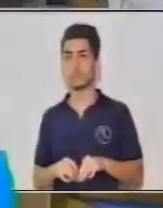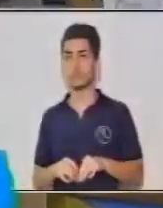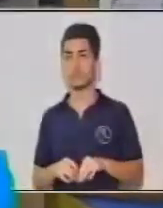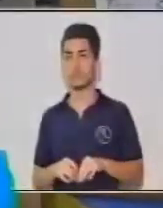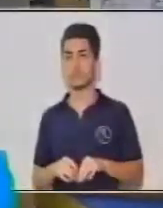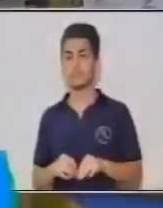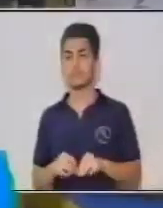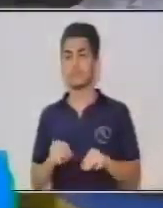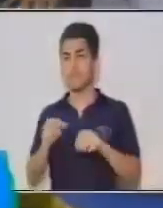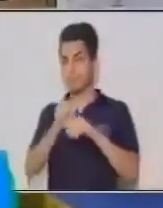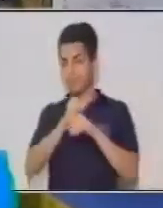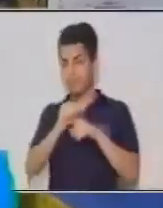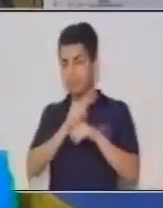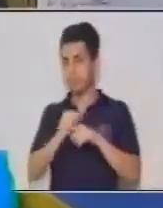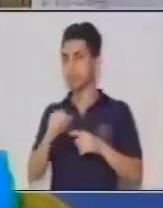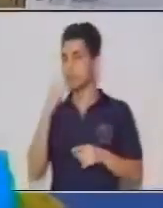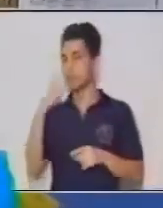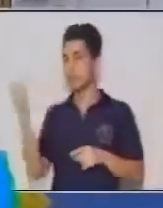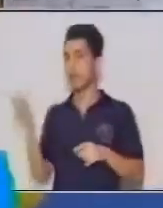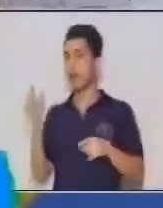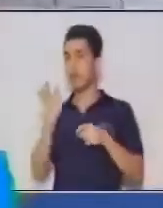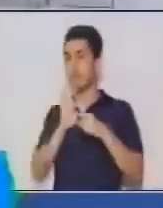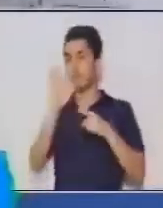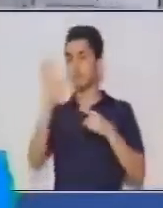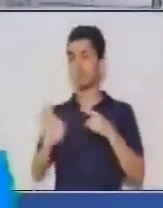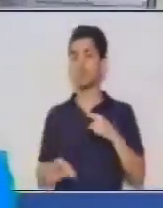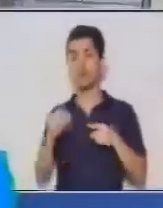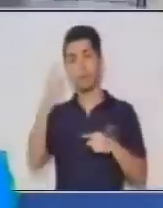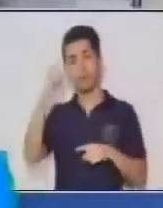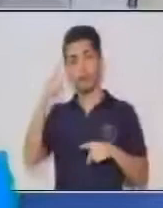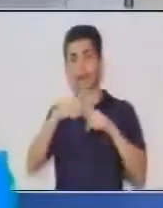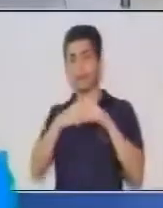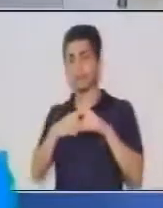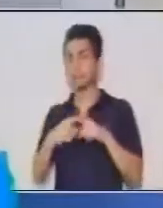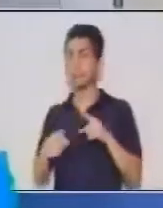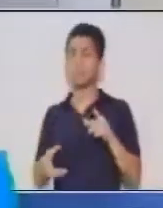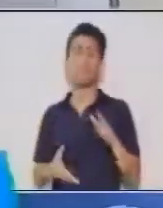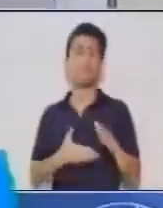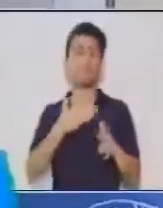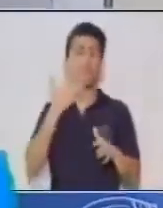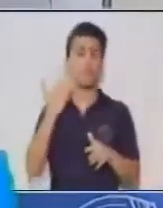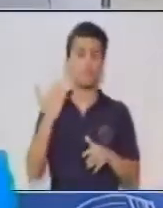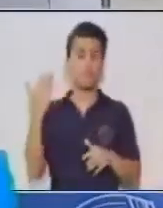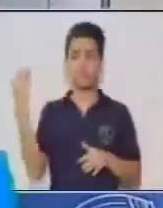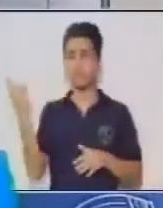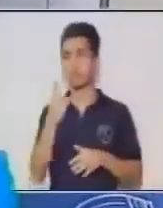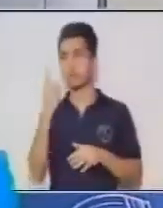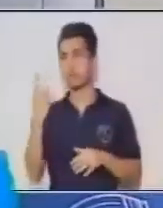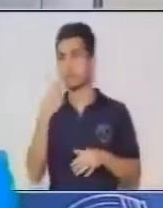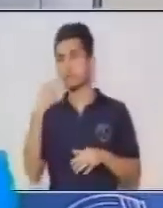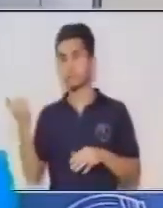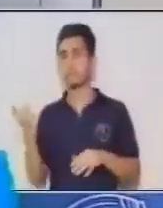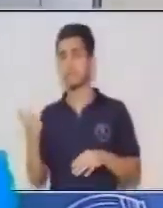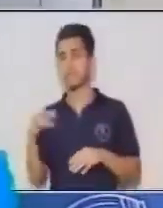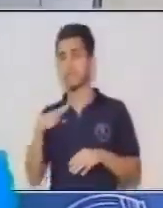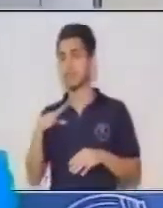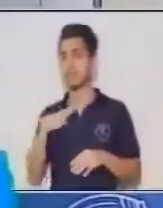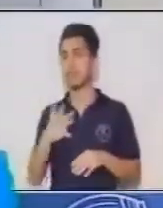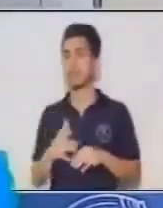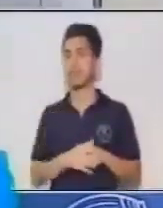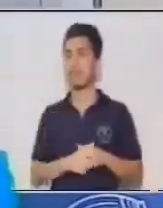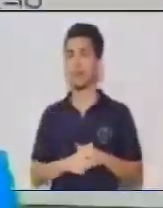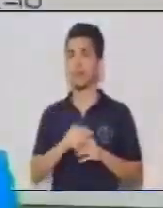Tenemos la función basada en x y la más sencilla de todas las funciones racionales que existe